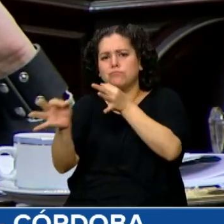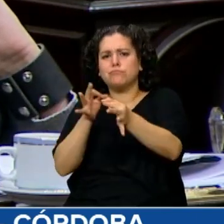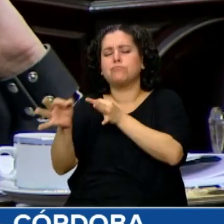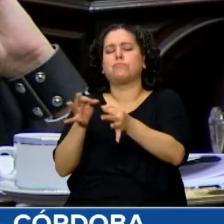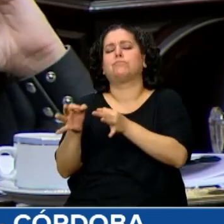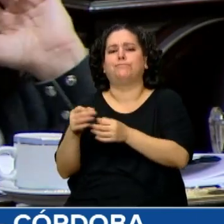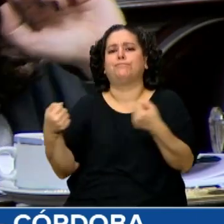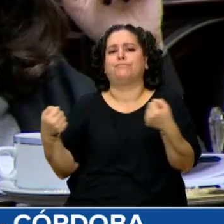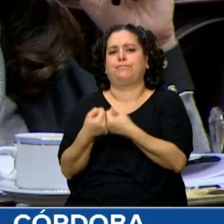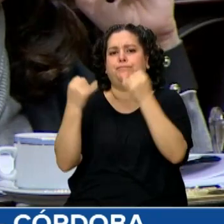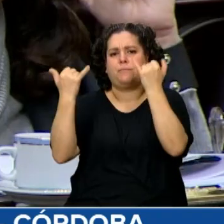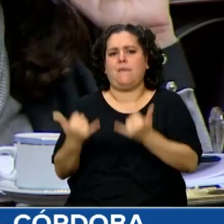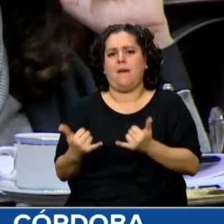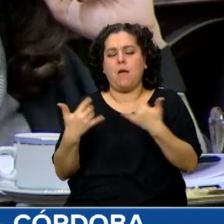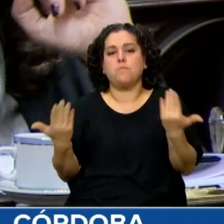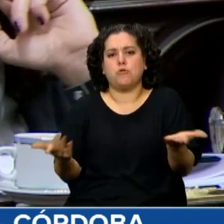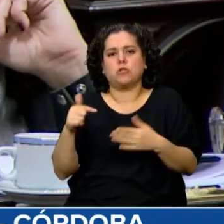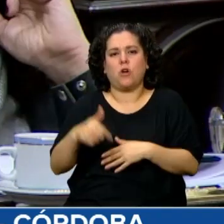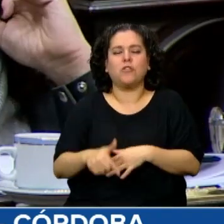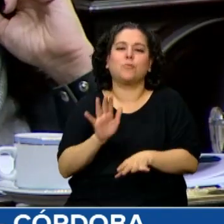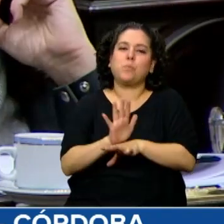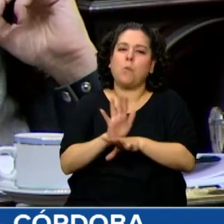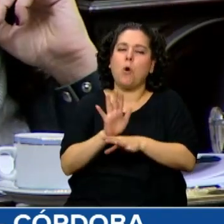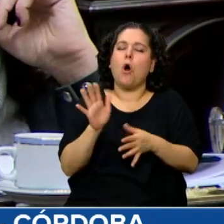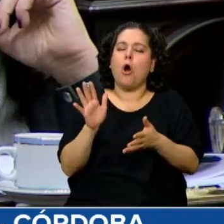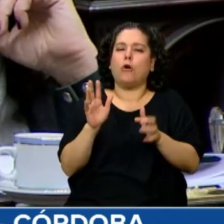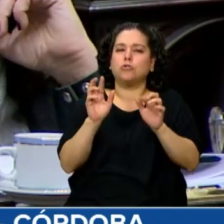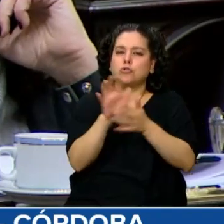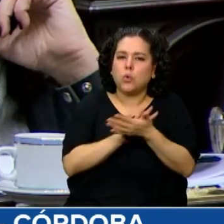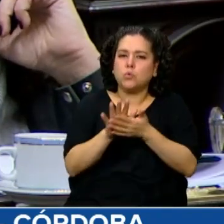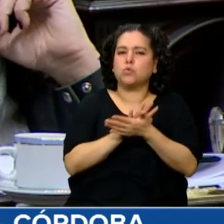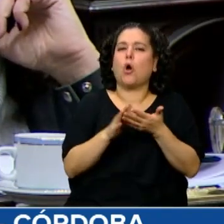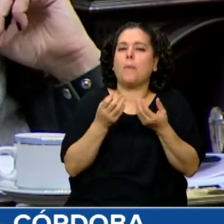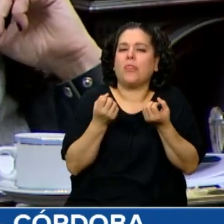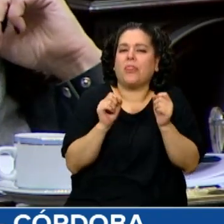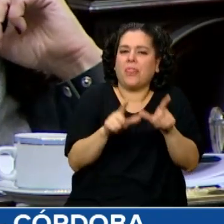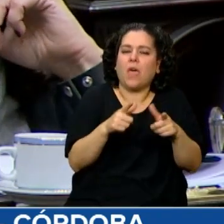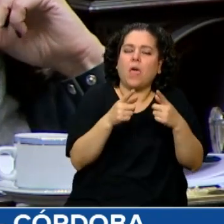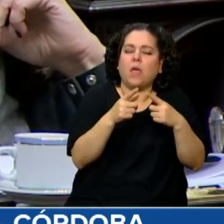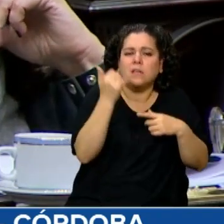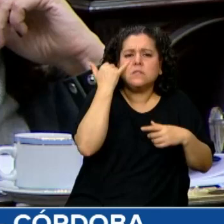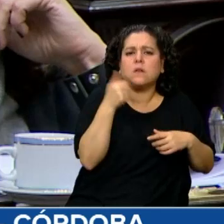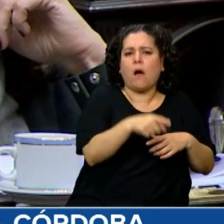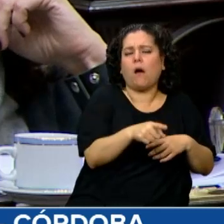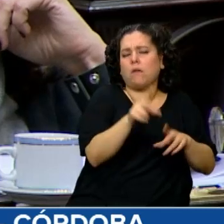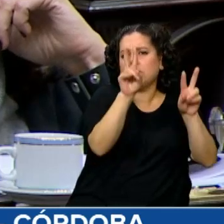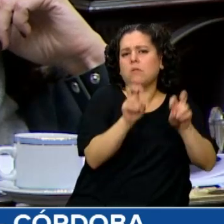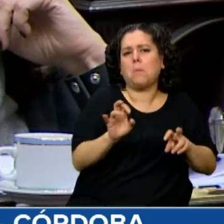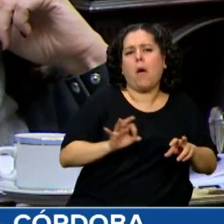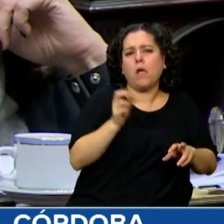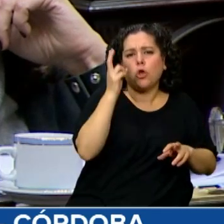Me parece que estamos ante un acto de reparación, vuelvo a decir, de una cuestión que lleva ya prácticamente desde el